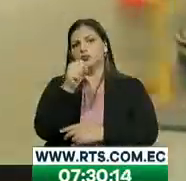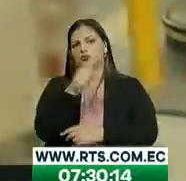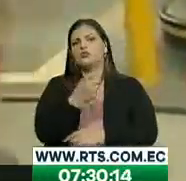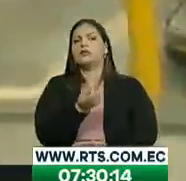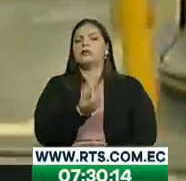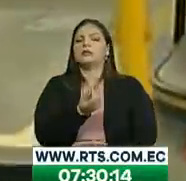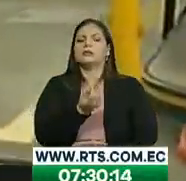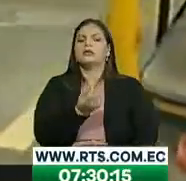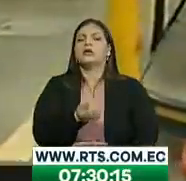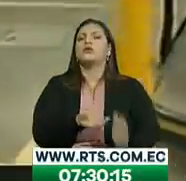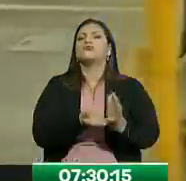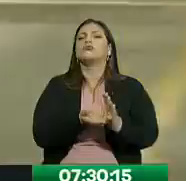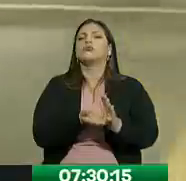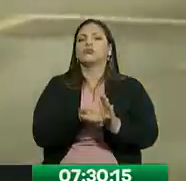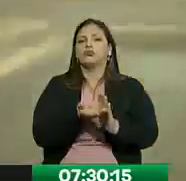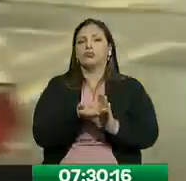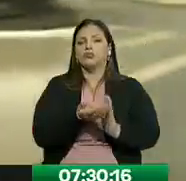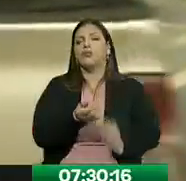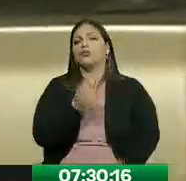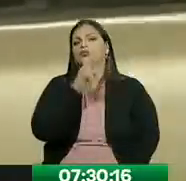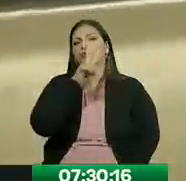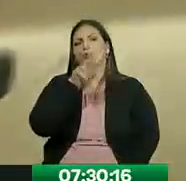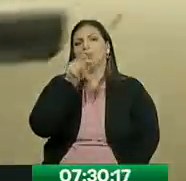precio oficial, que es